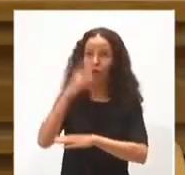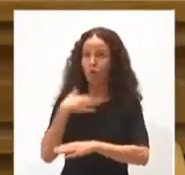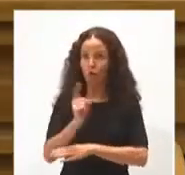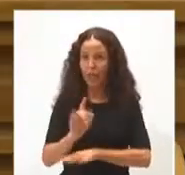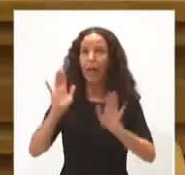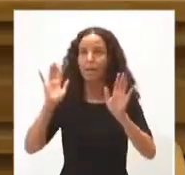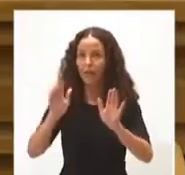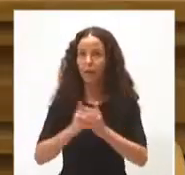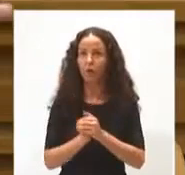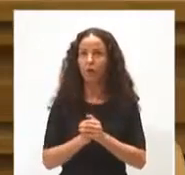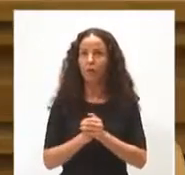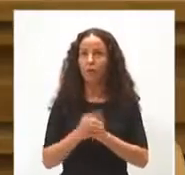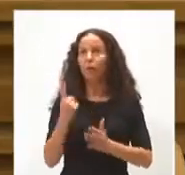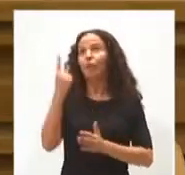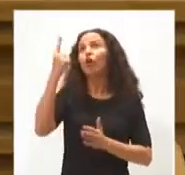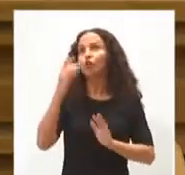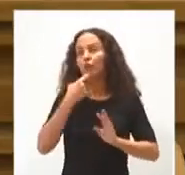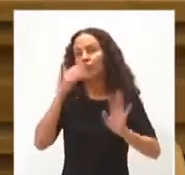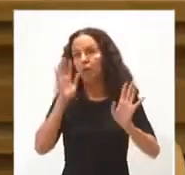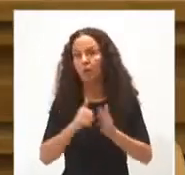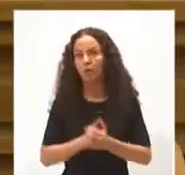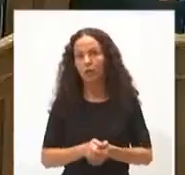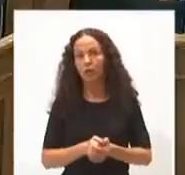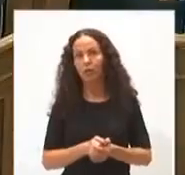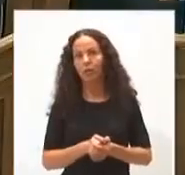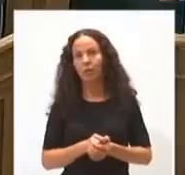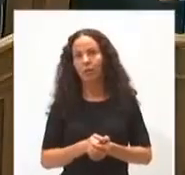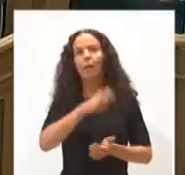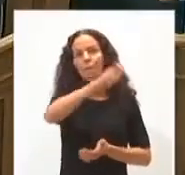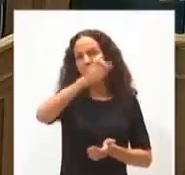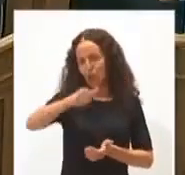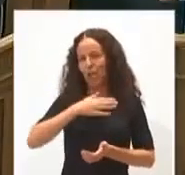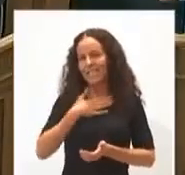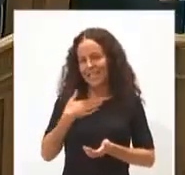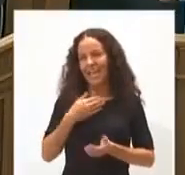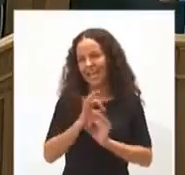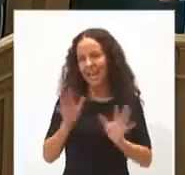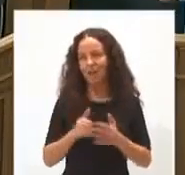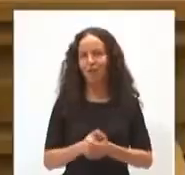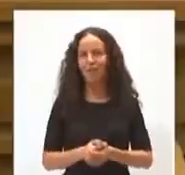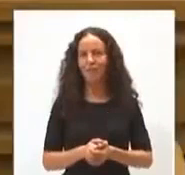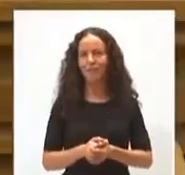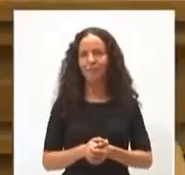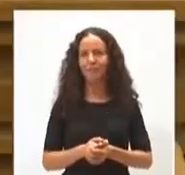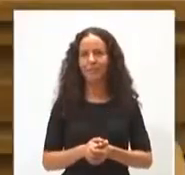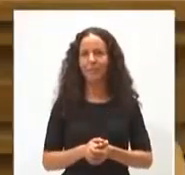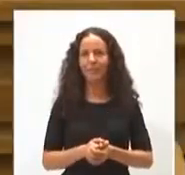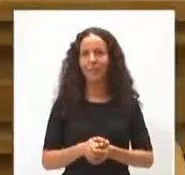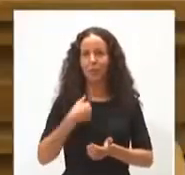va a ser digo dios por supuesto los ciudadanos ya saben que yo